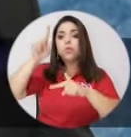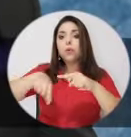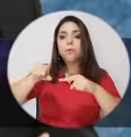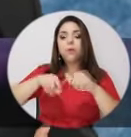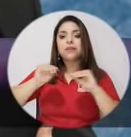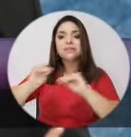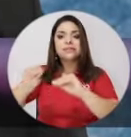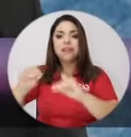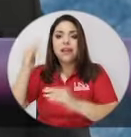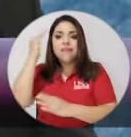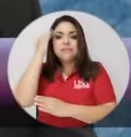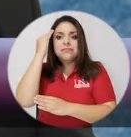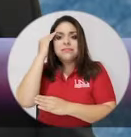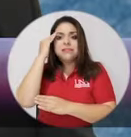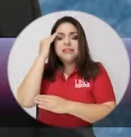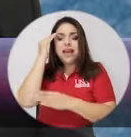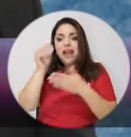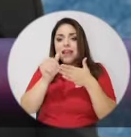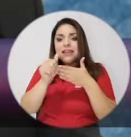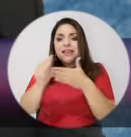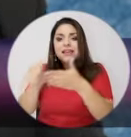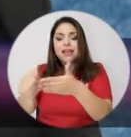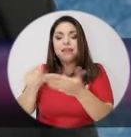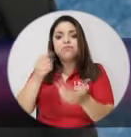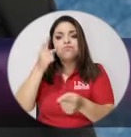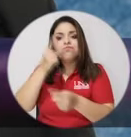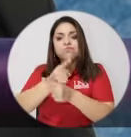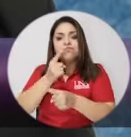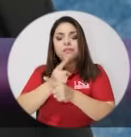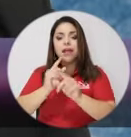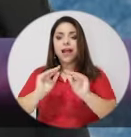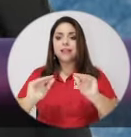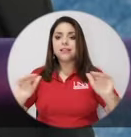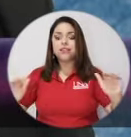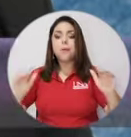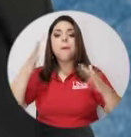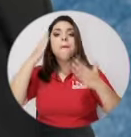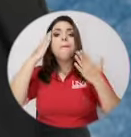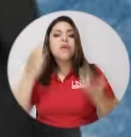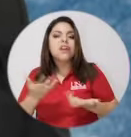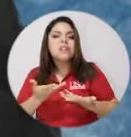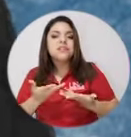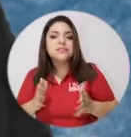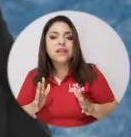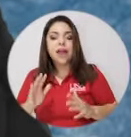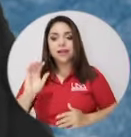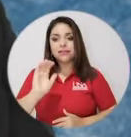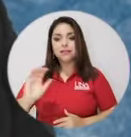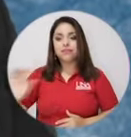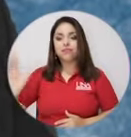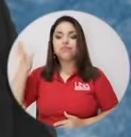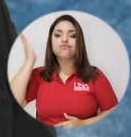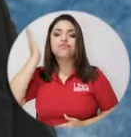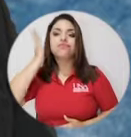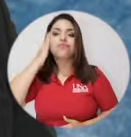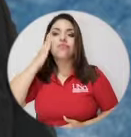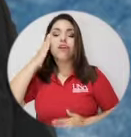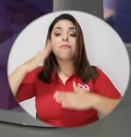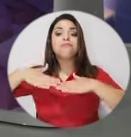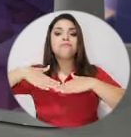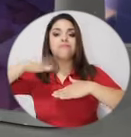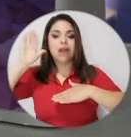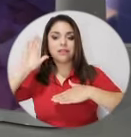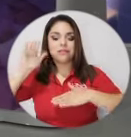adulto ya no está en capacidad de dar una guía apropiada en ese nuevo ambiente educativo. Y el estrés que